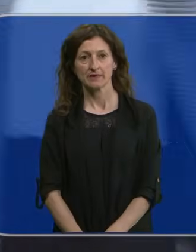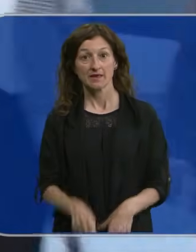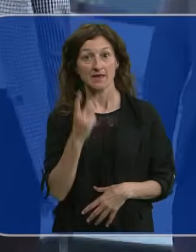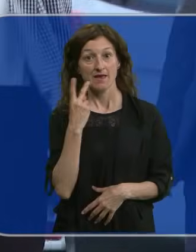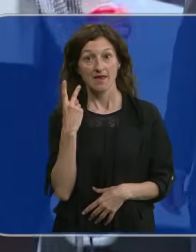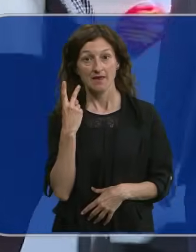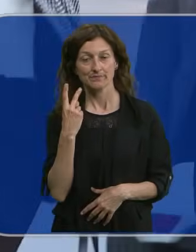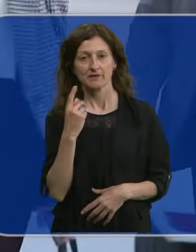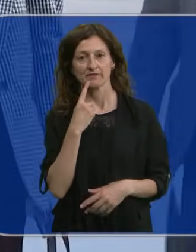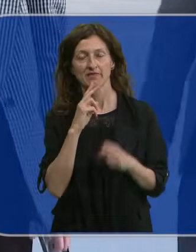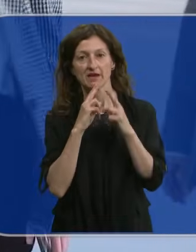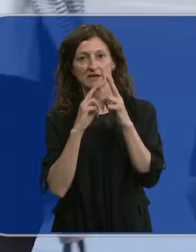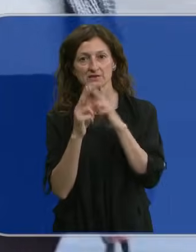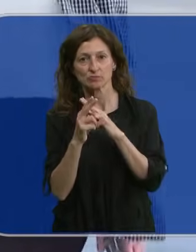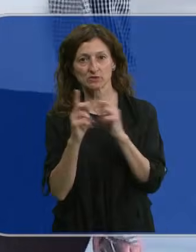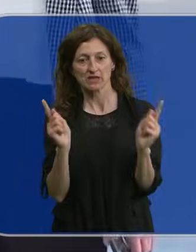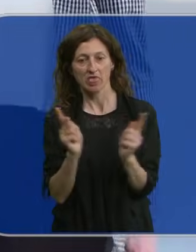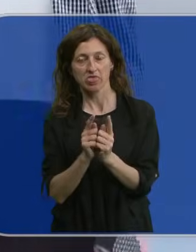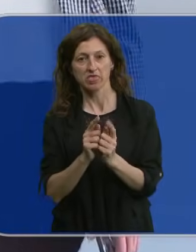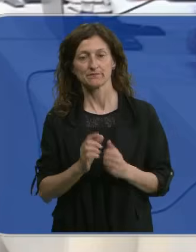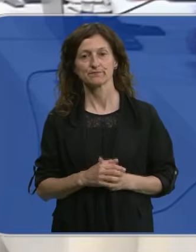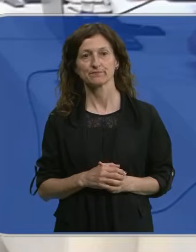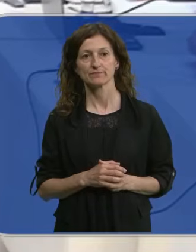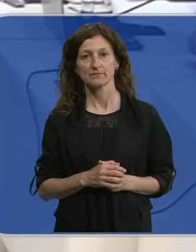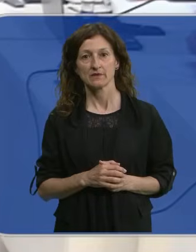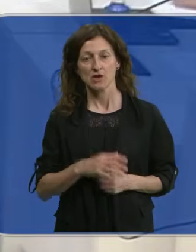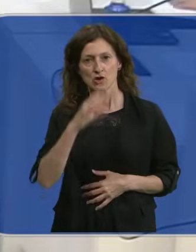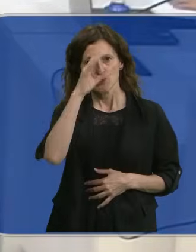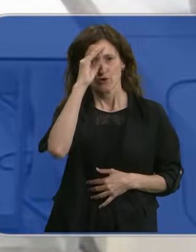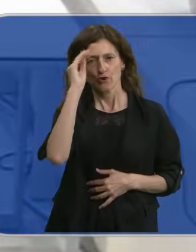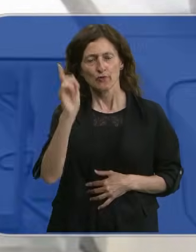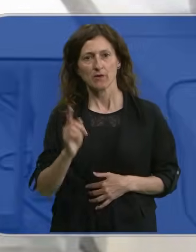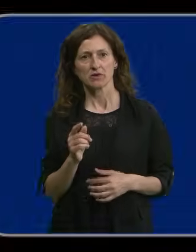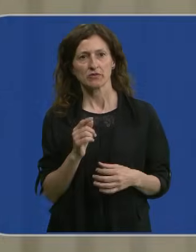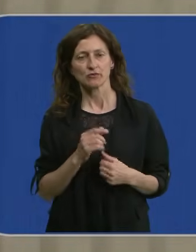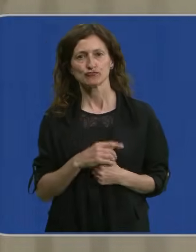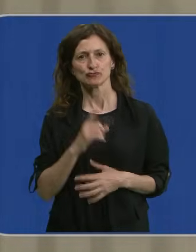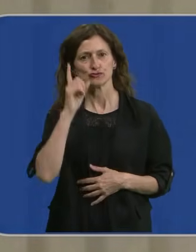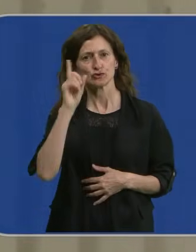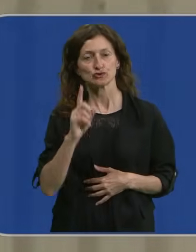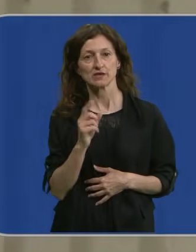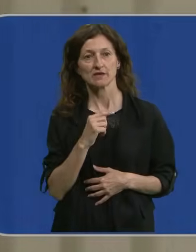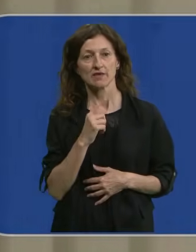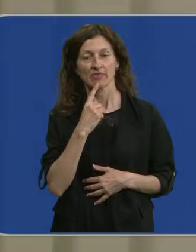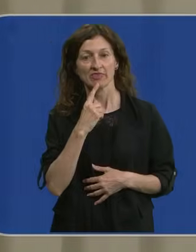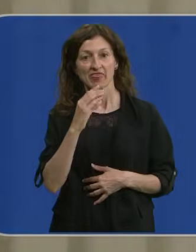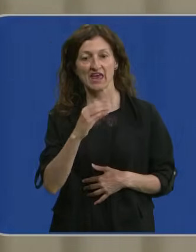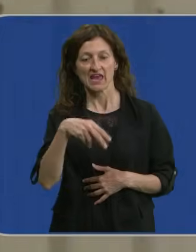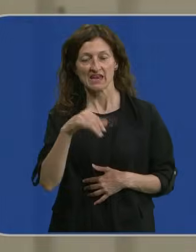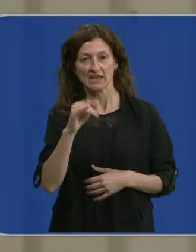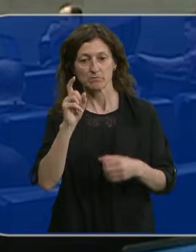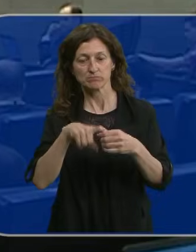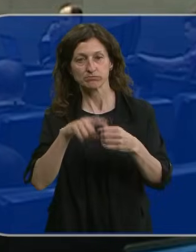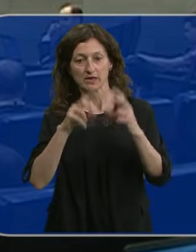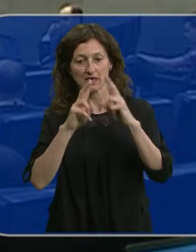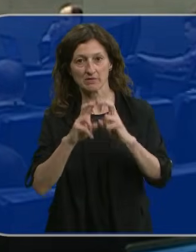Soraya Sáenz de Santamaría ha respondido de forma escueta a los letrados. No lo recuerdo, no me consta. Ha negado absolutamente que el CNI participara